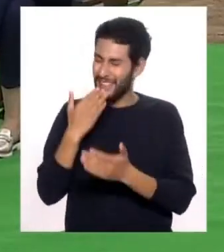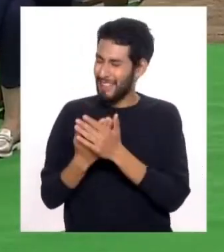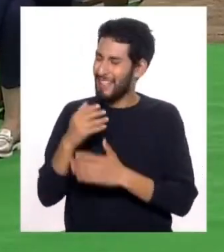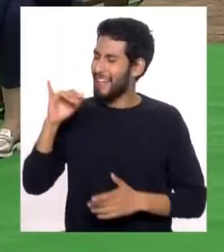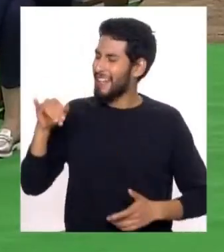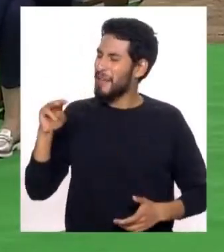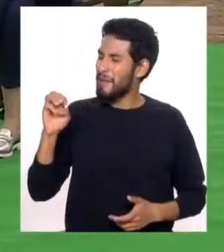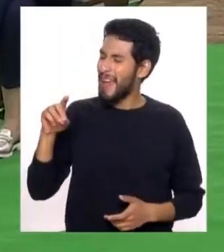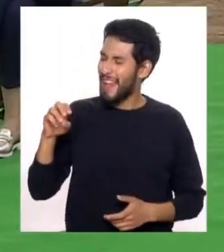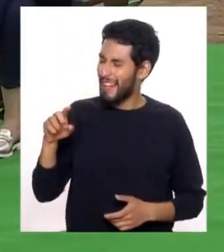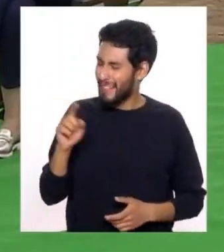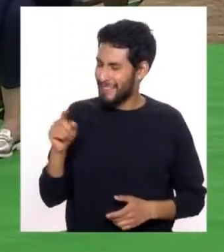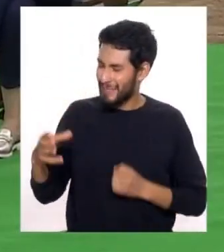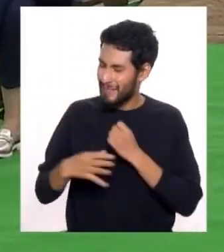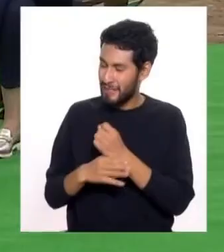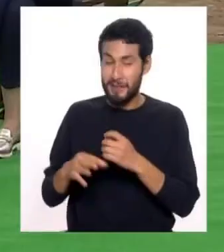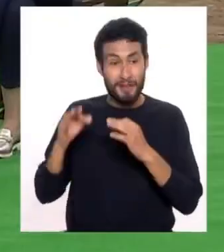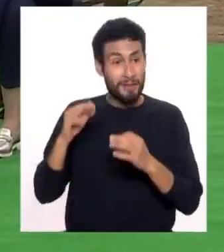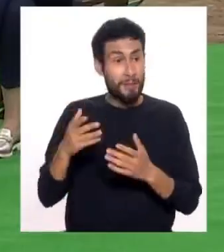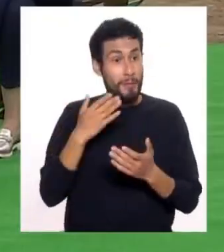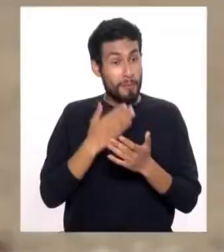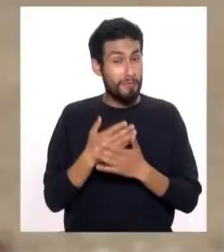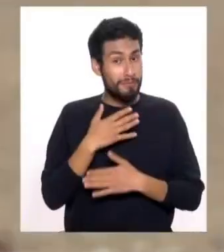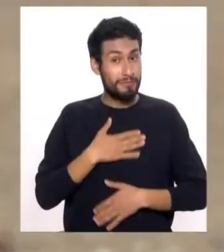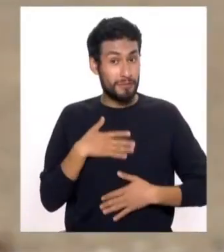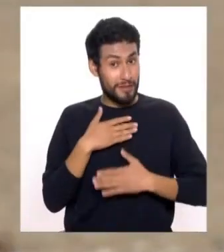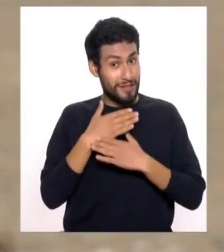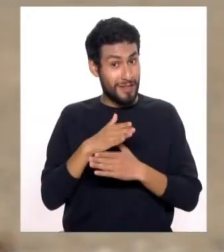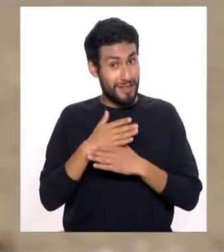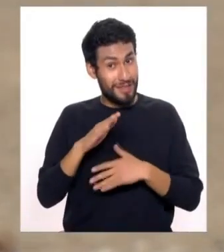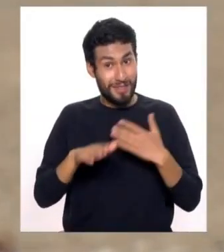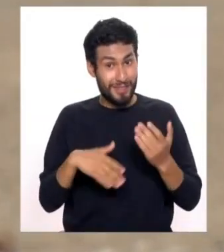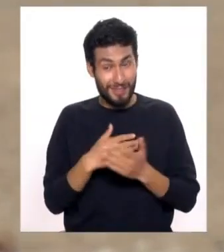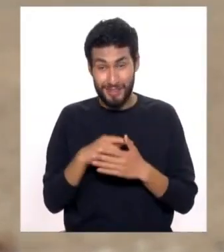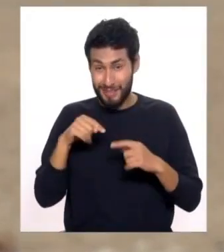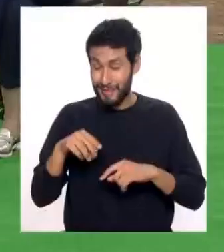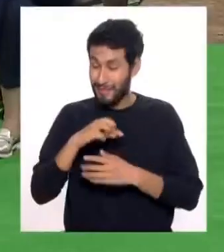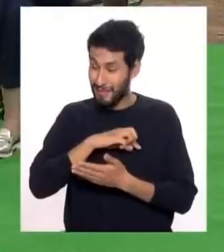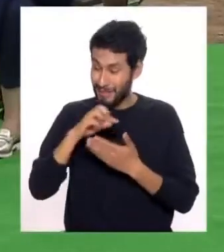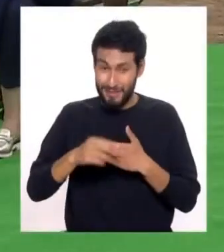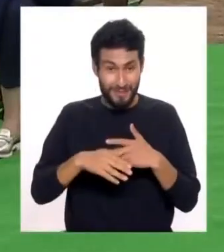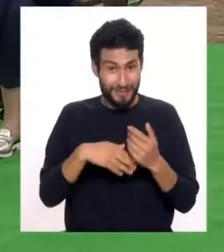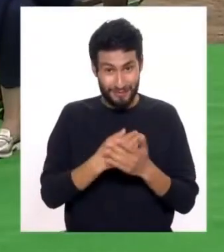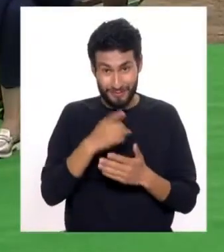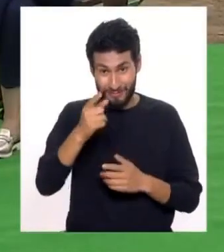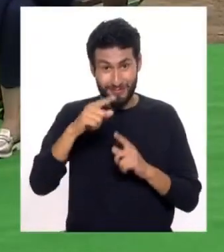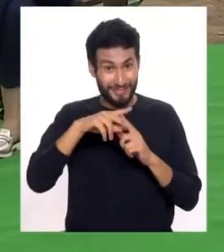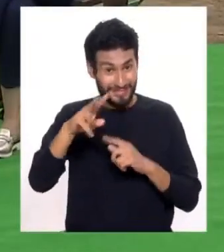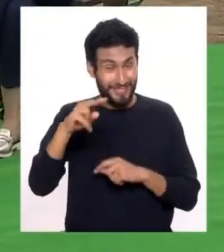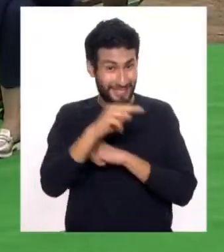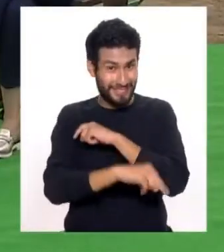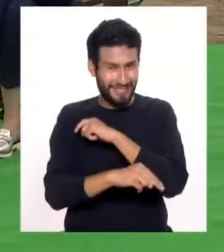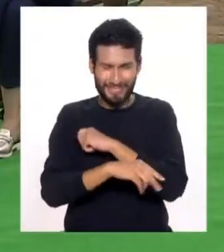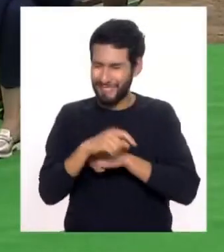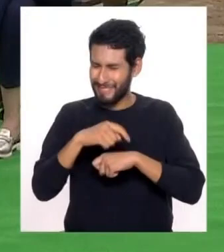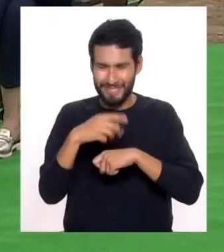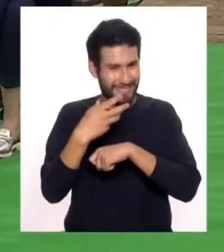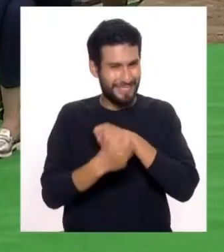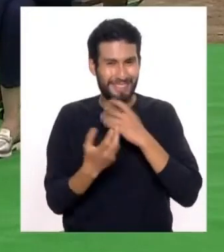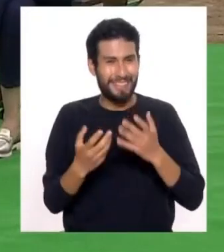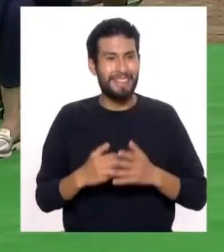Jiménez. La verdad que ha sido un placer estar compartiendo con todos nosotros este programa y con todos los televidentes a nivel nacional. Ya no hay tiempo para